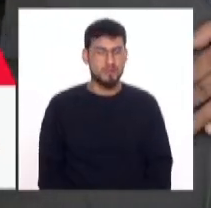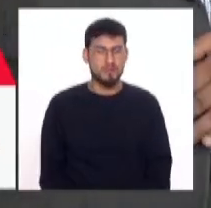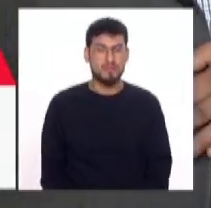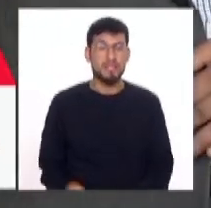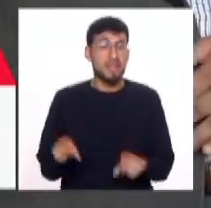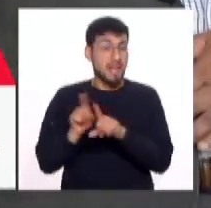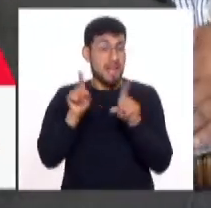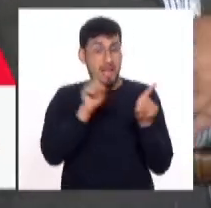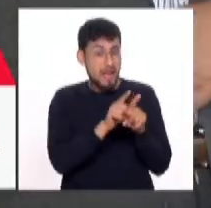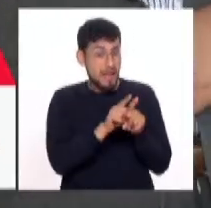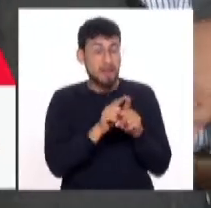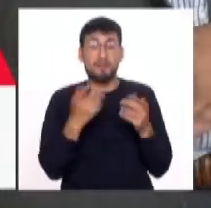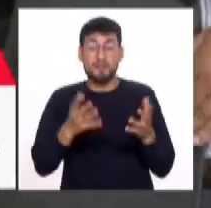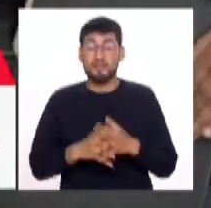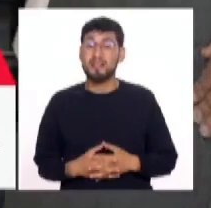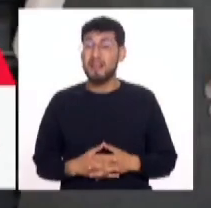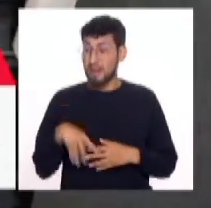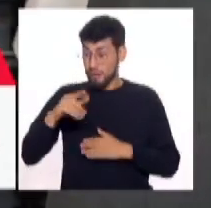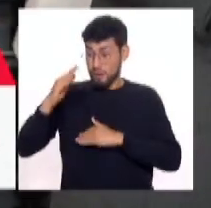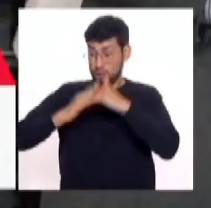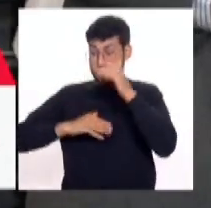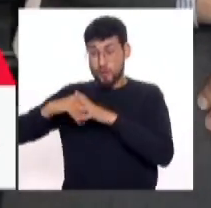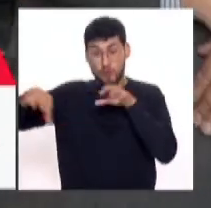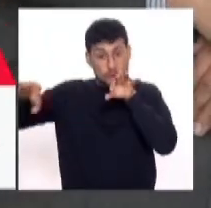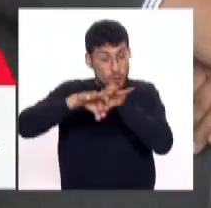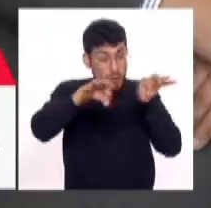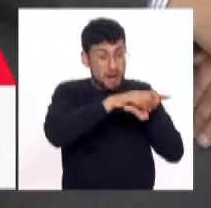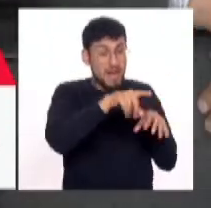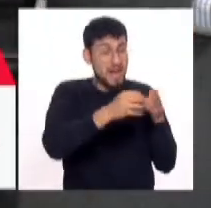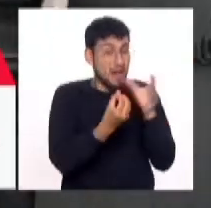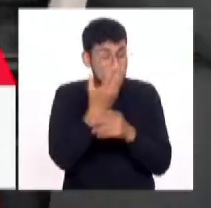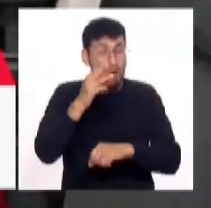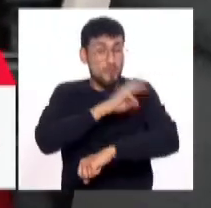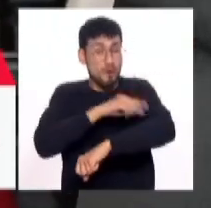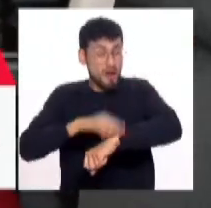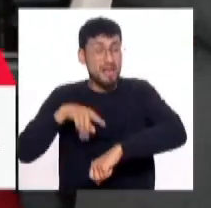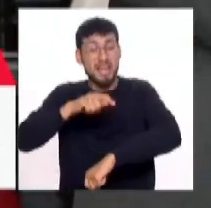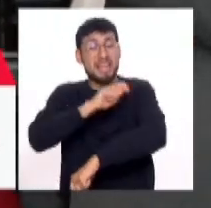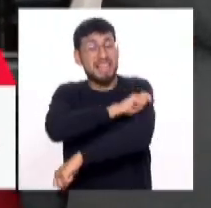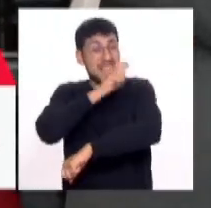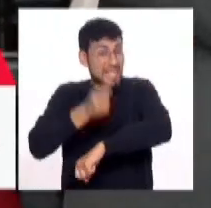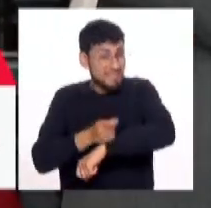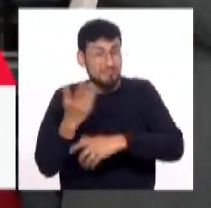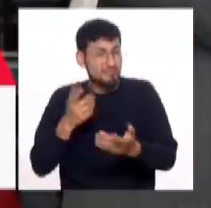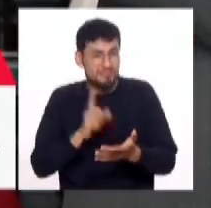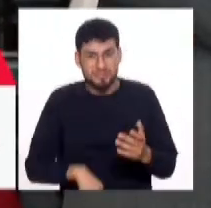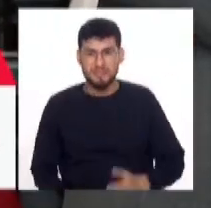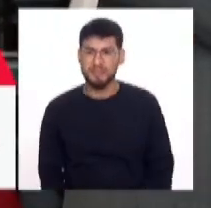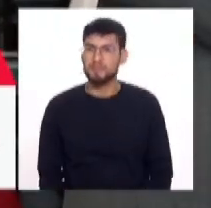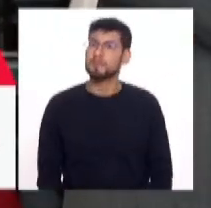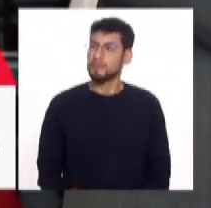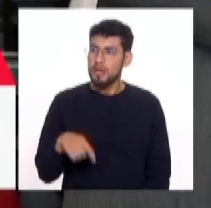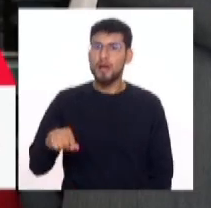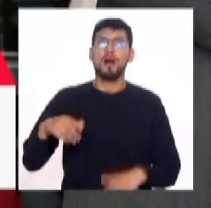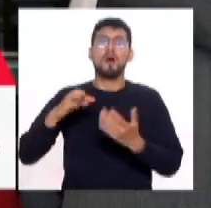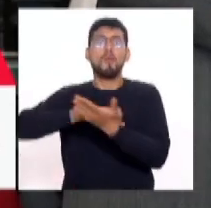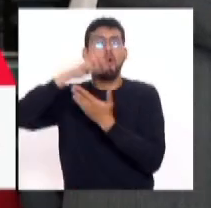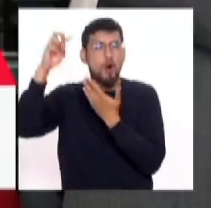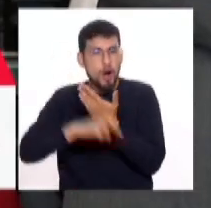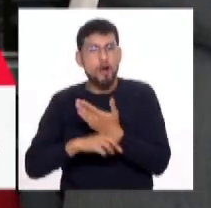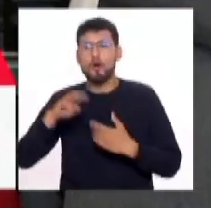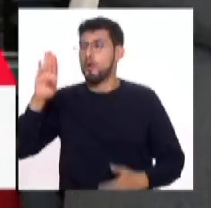Además, junto con la construcción de redes en Arequipa, Moquegua y Tacna, se implementará el